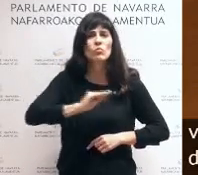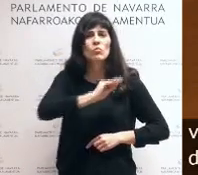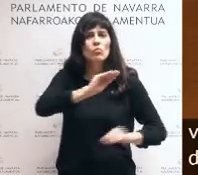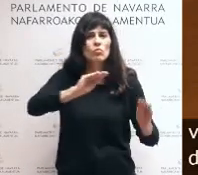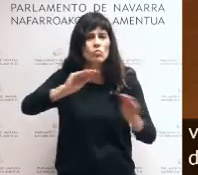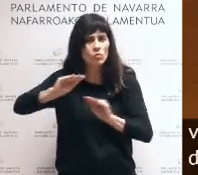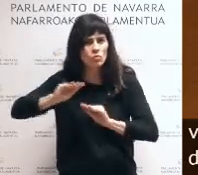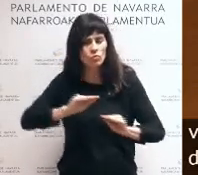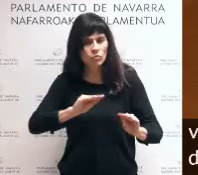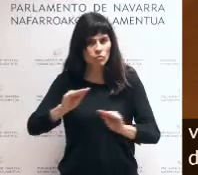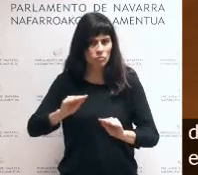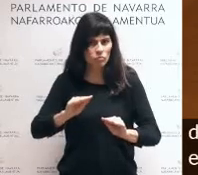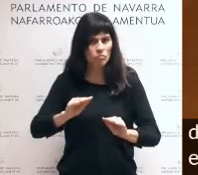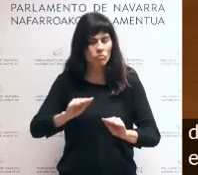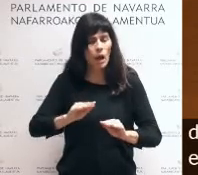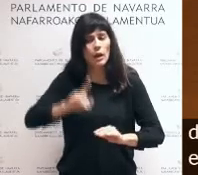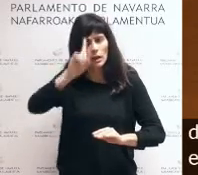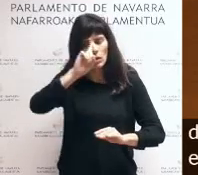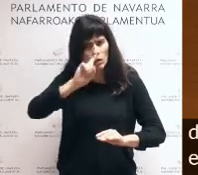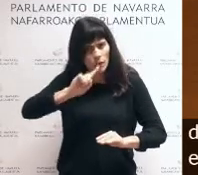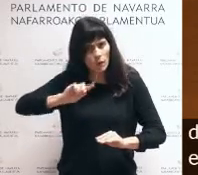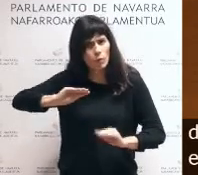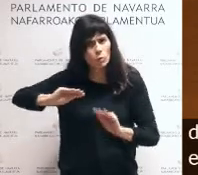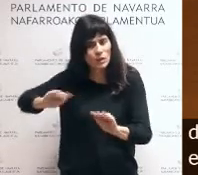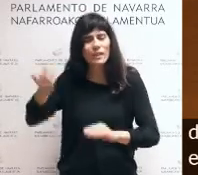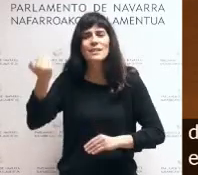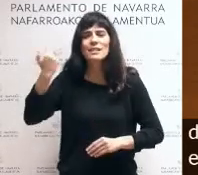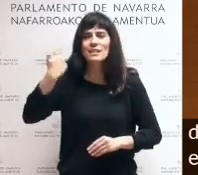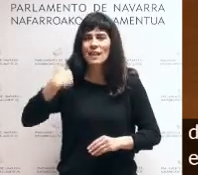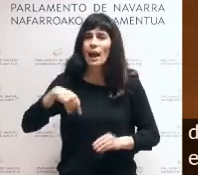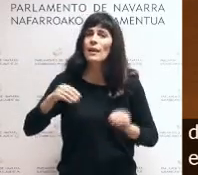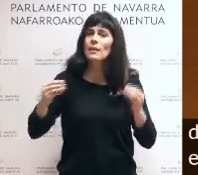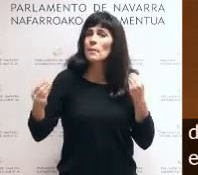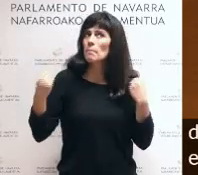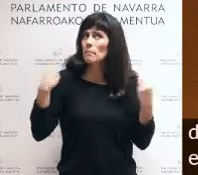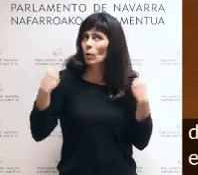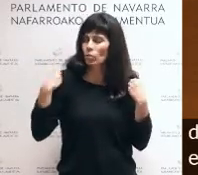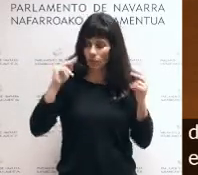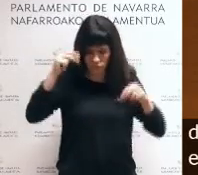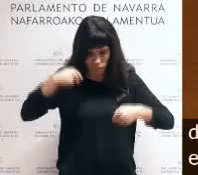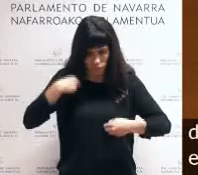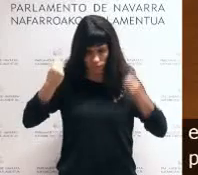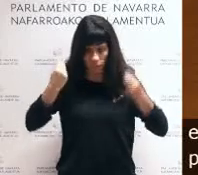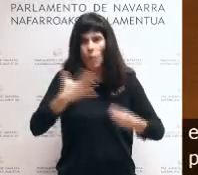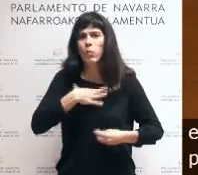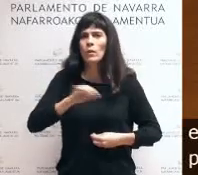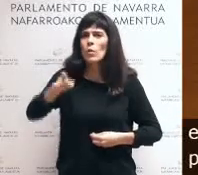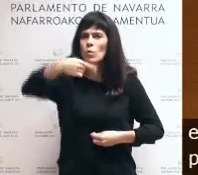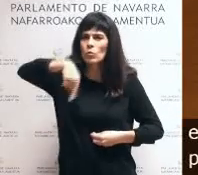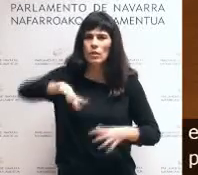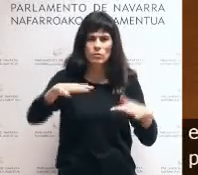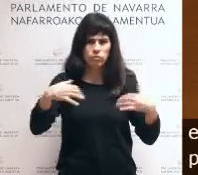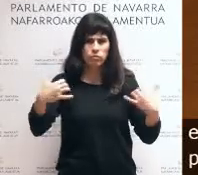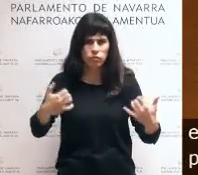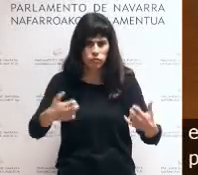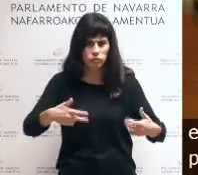que están, como les han recordado, y pueden preguntarse ustedes, ¿cuántos de ustedes aquí sentados en los sillones rojos,